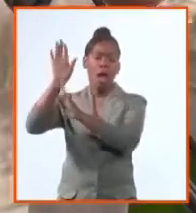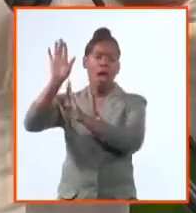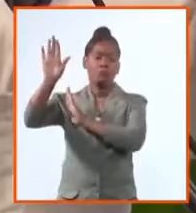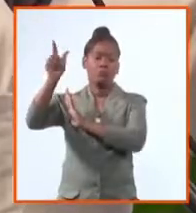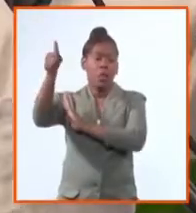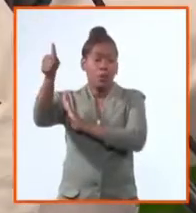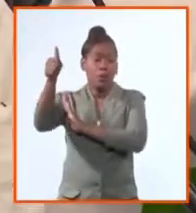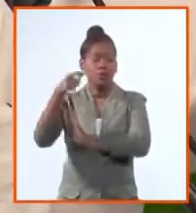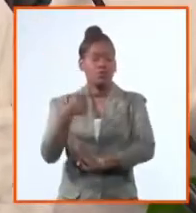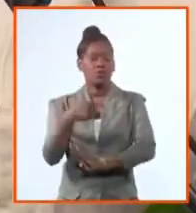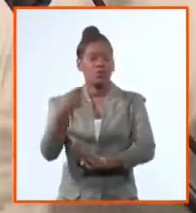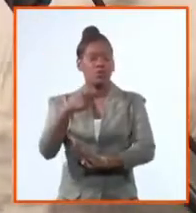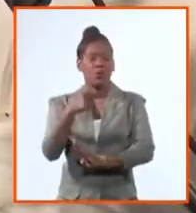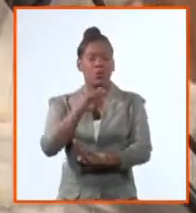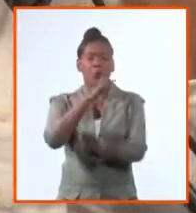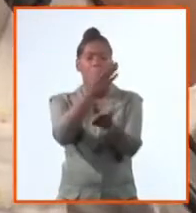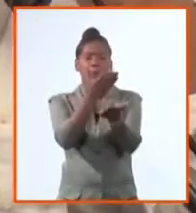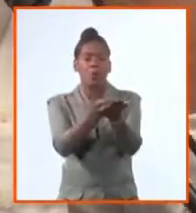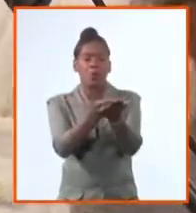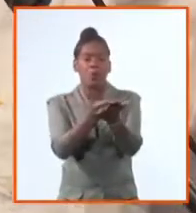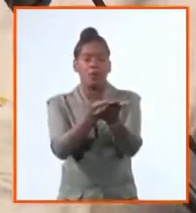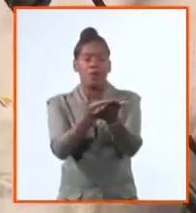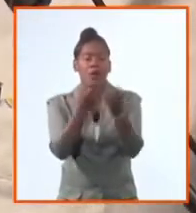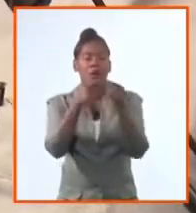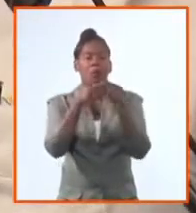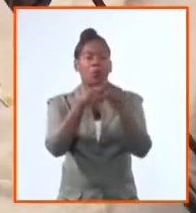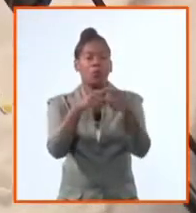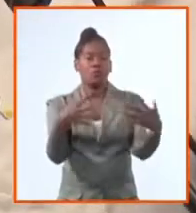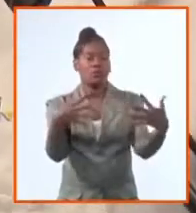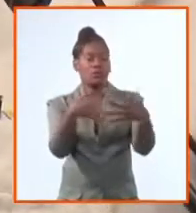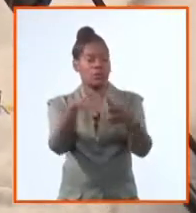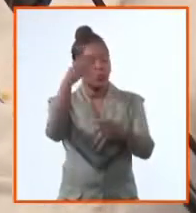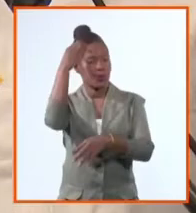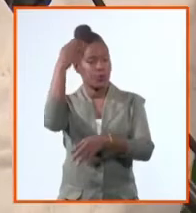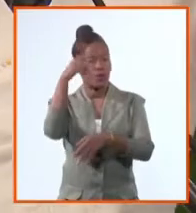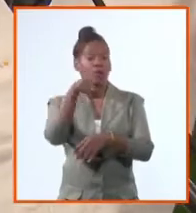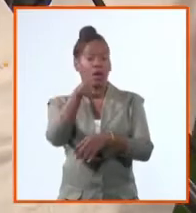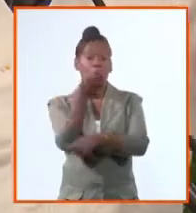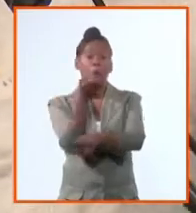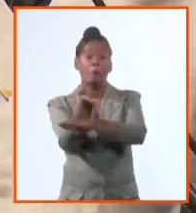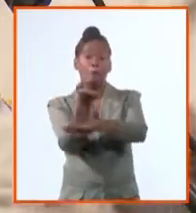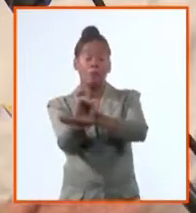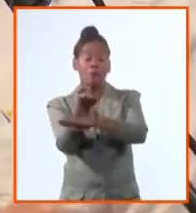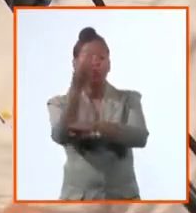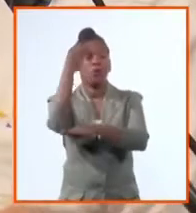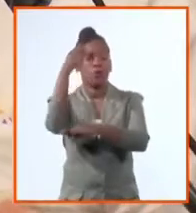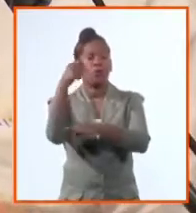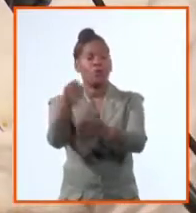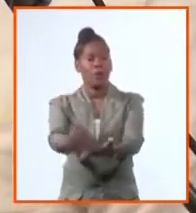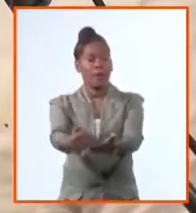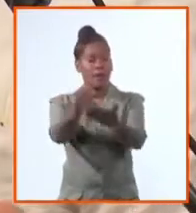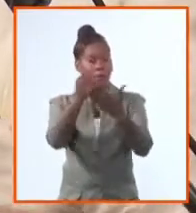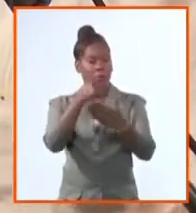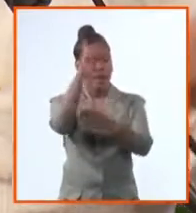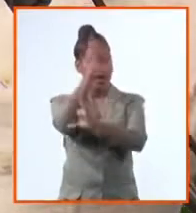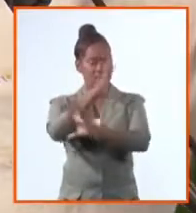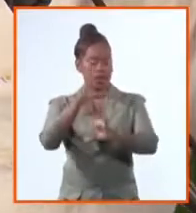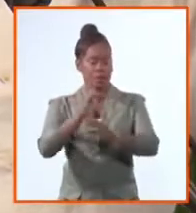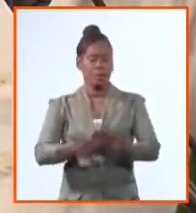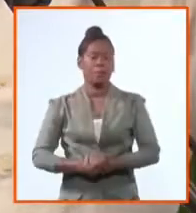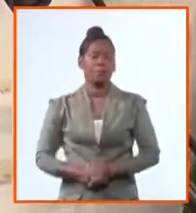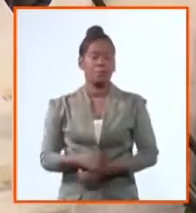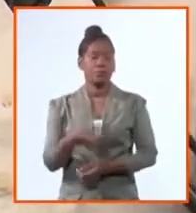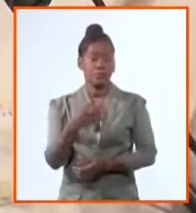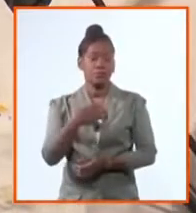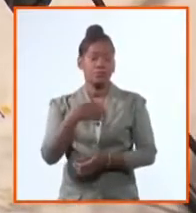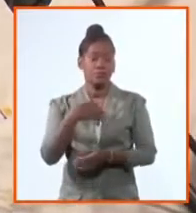Hay un proyecto de financiamiento de la ciencia dentro del macroprograma, de los macroprogramas del sistema del